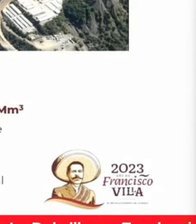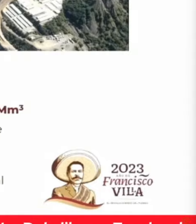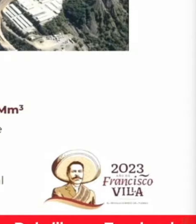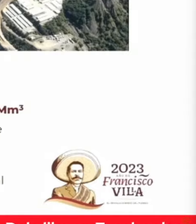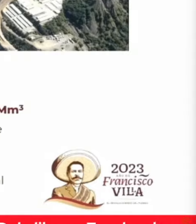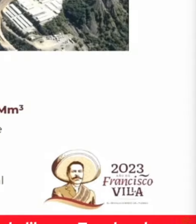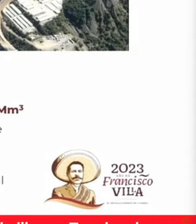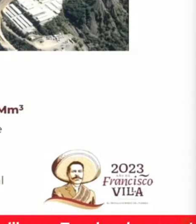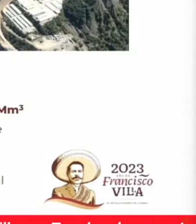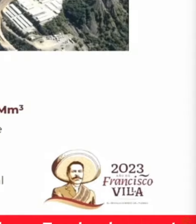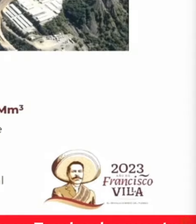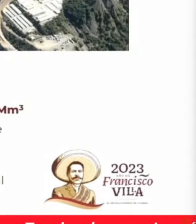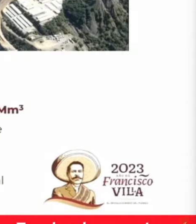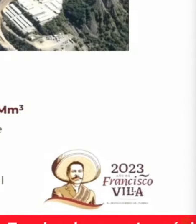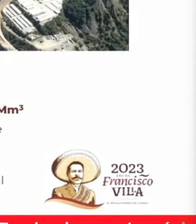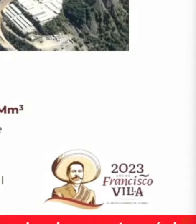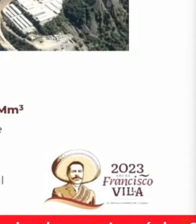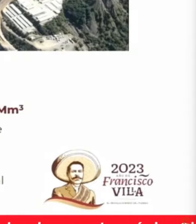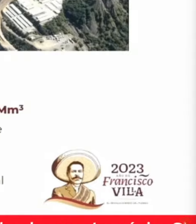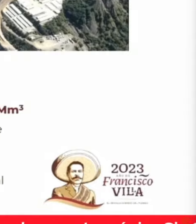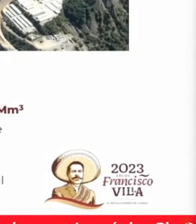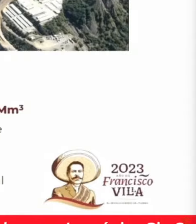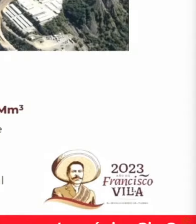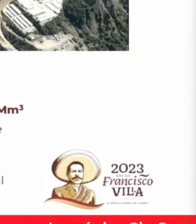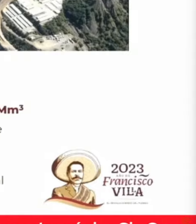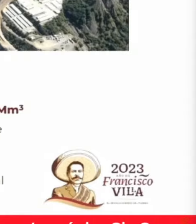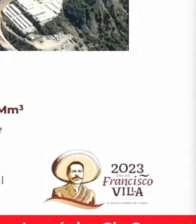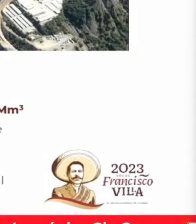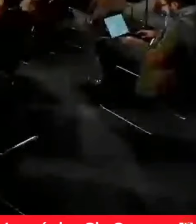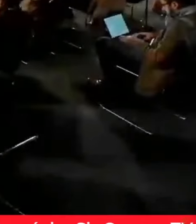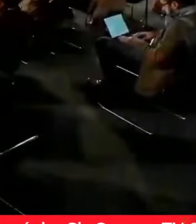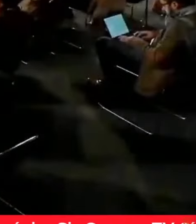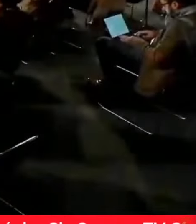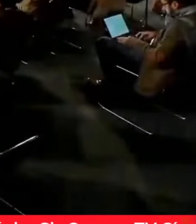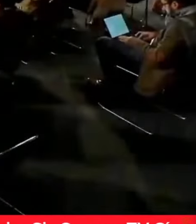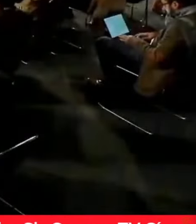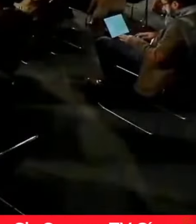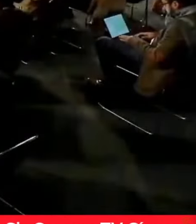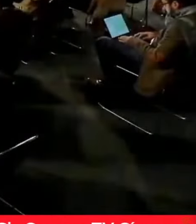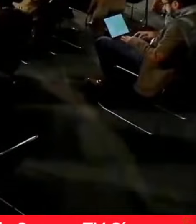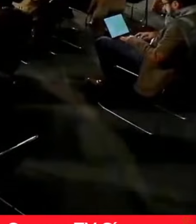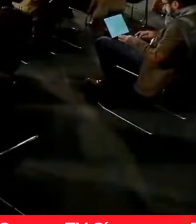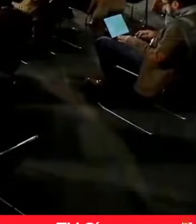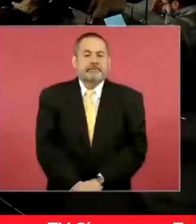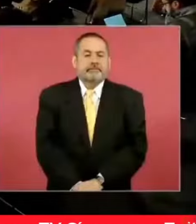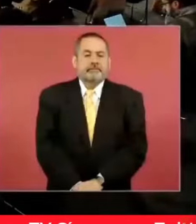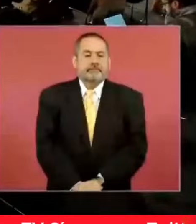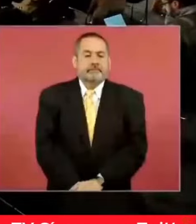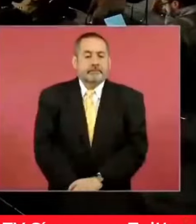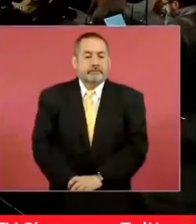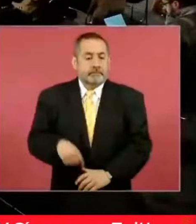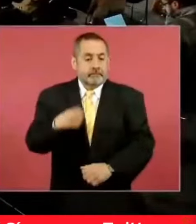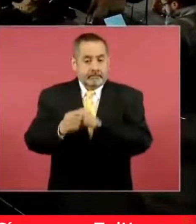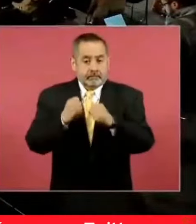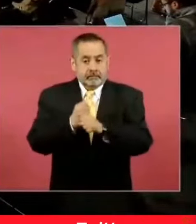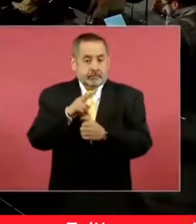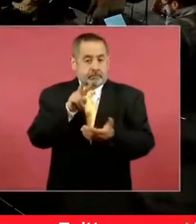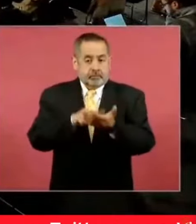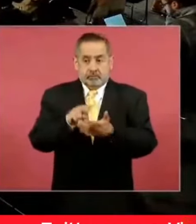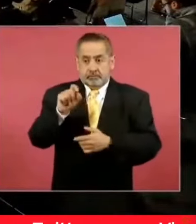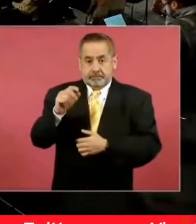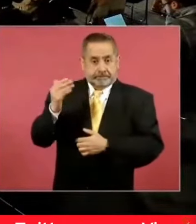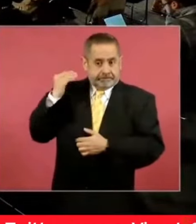y generará empleo, y genera empleos de 4 mil 83. En diciembre de 2020, esta